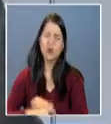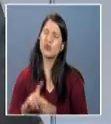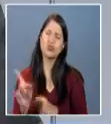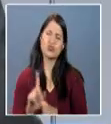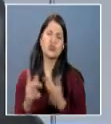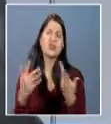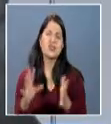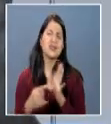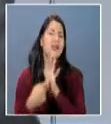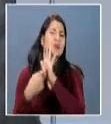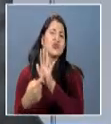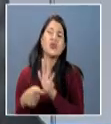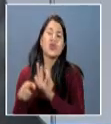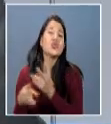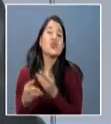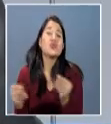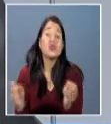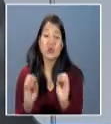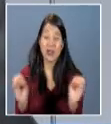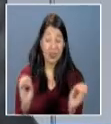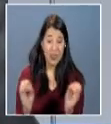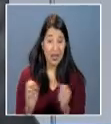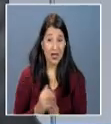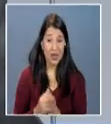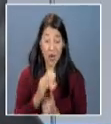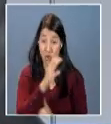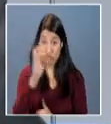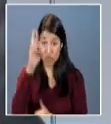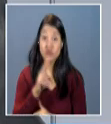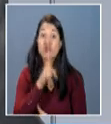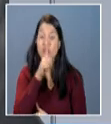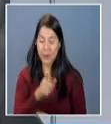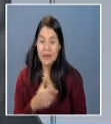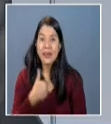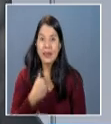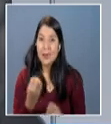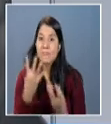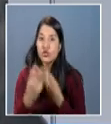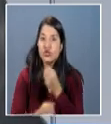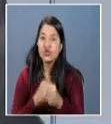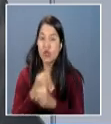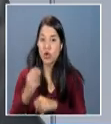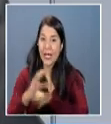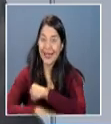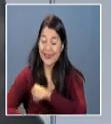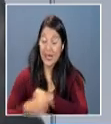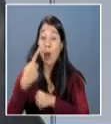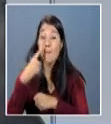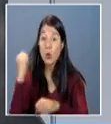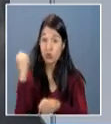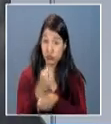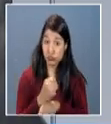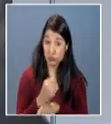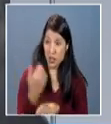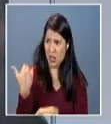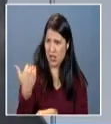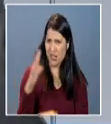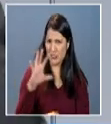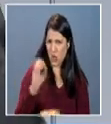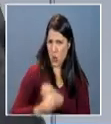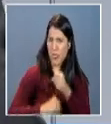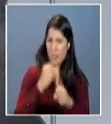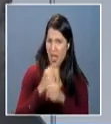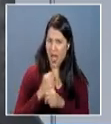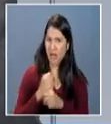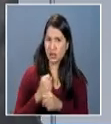o viceversa. En realidad, o que tienen penas altas. Costa Rica en realidad tiene una pena muy alta por el homicidio. Hace unos años se elevó a 50 años prácticamente, lo cual es una